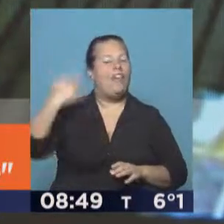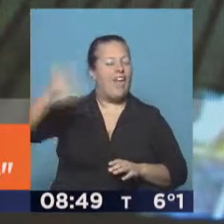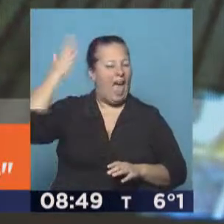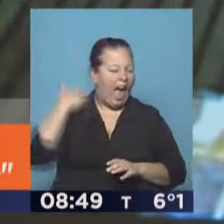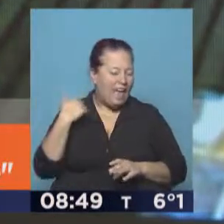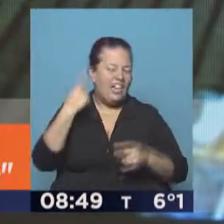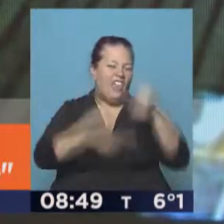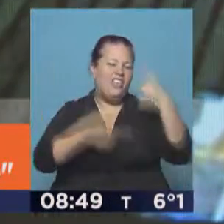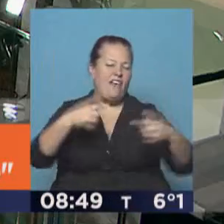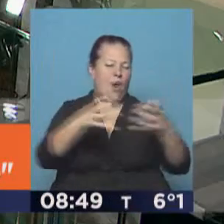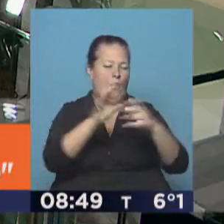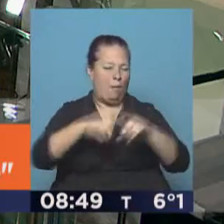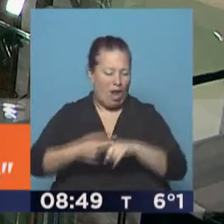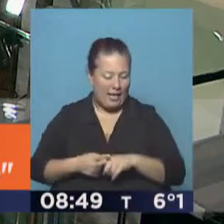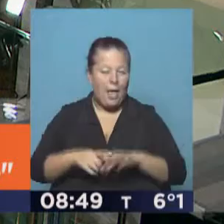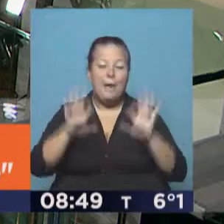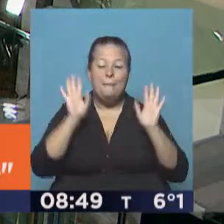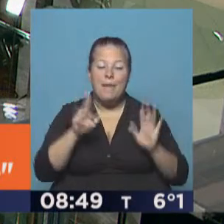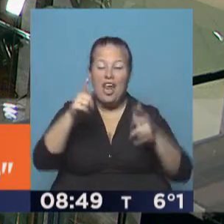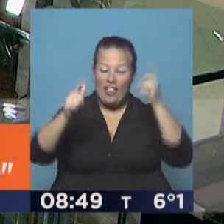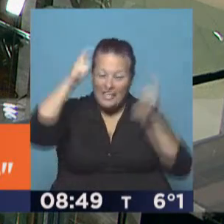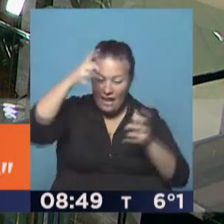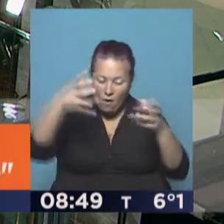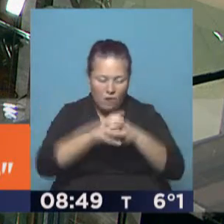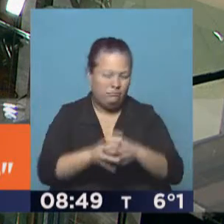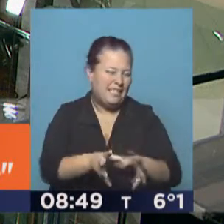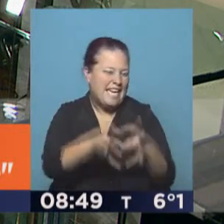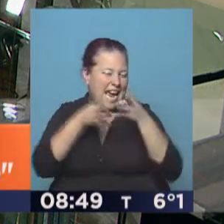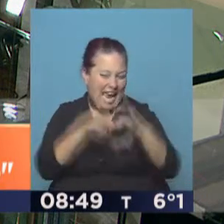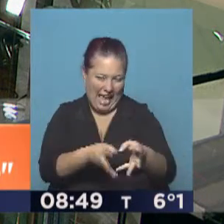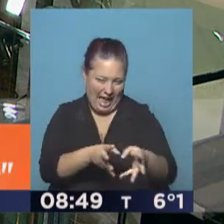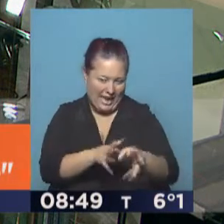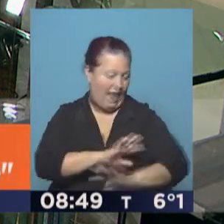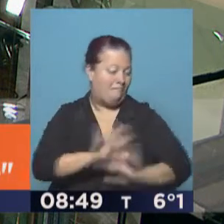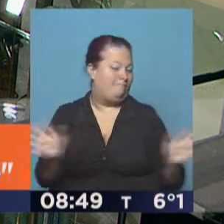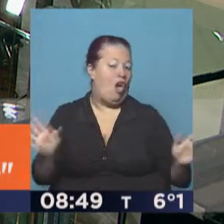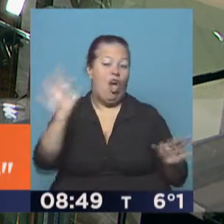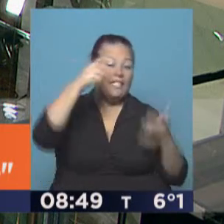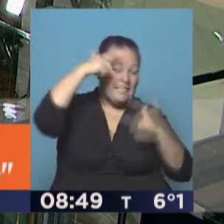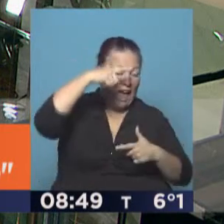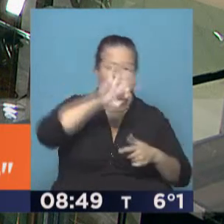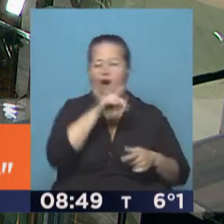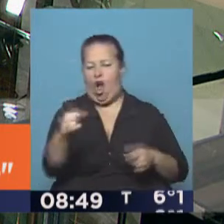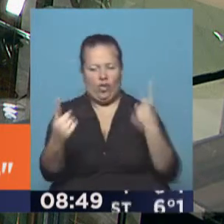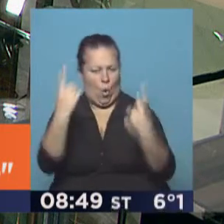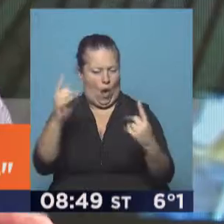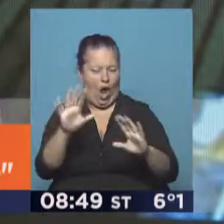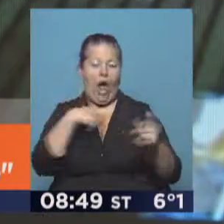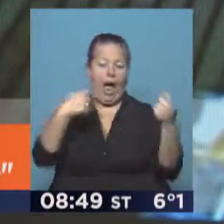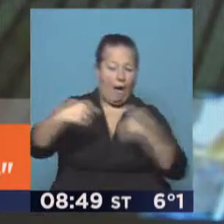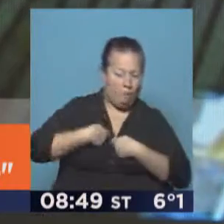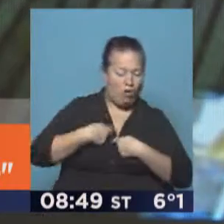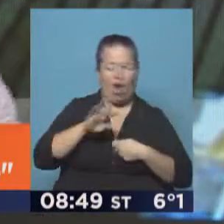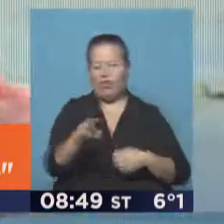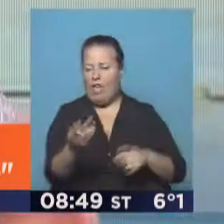los diversos partidos, pero con el chavismo fue una guerra, o eres chavista o estás en contra, o me apoyas